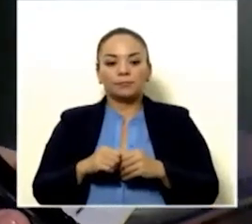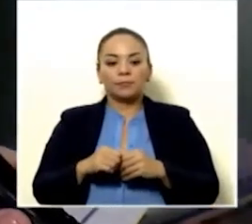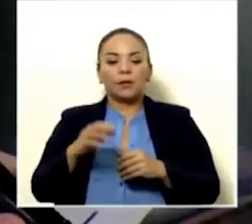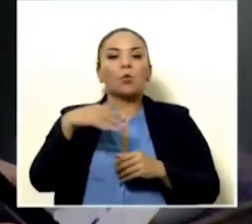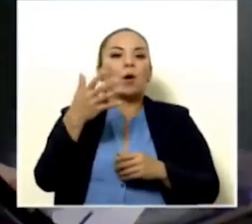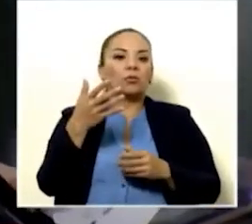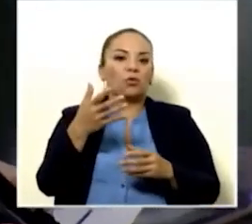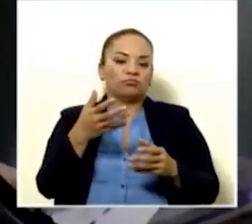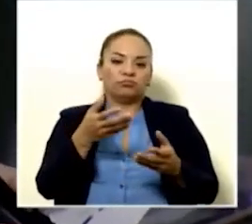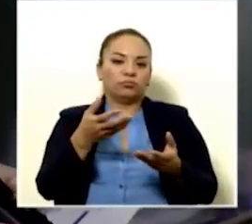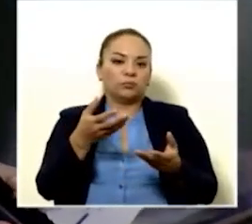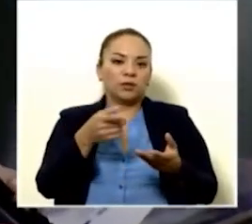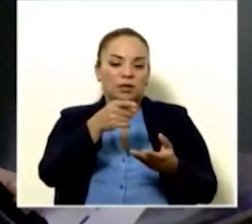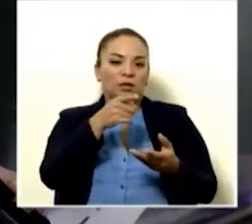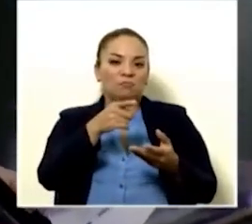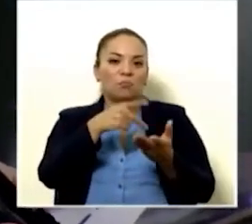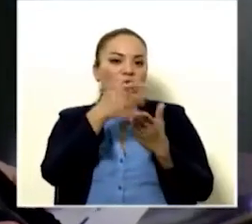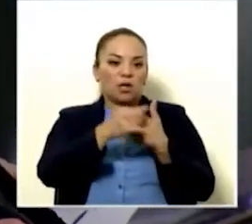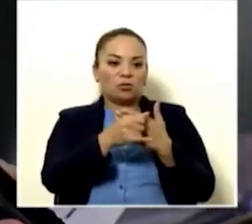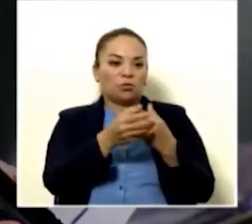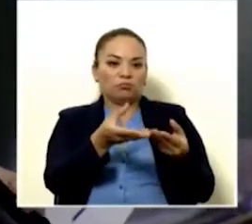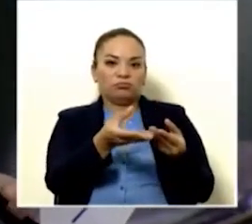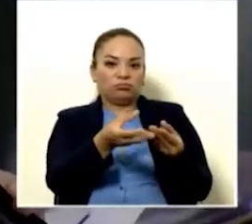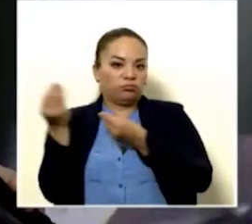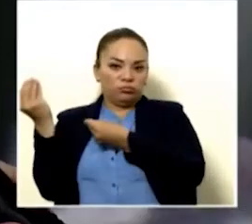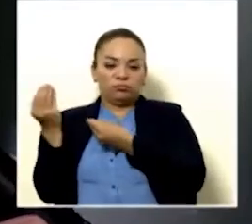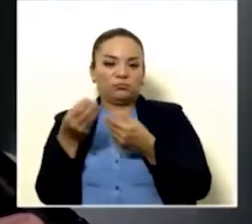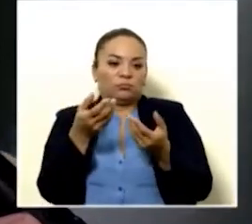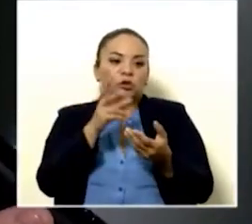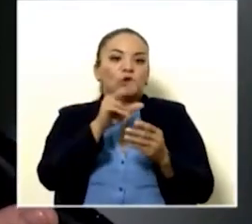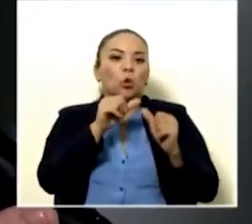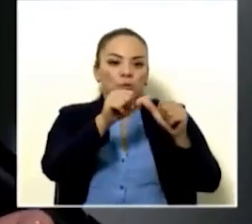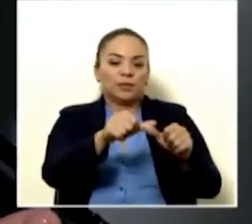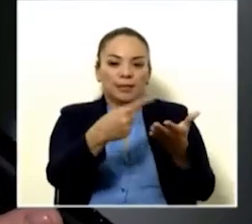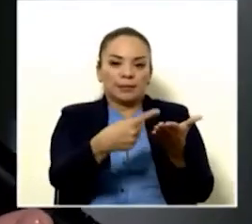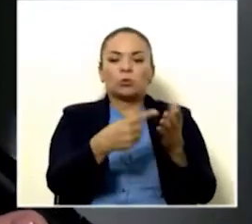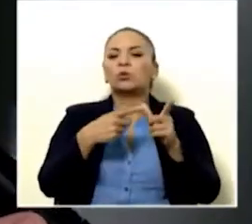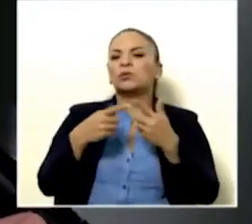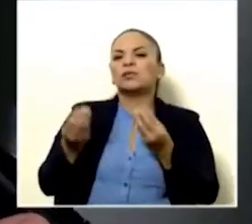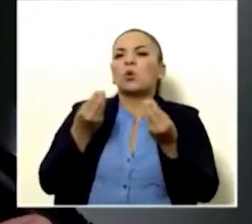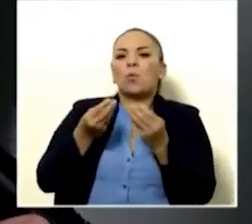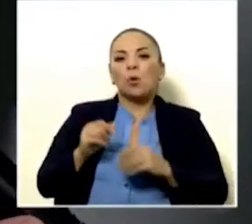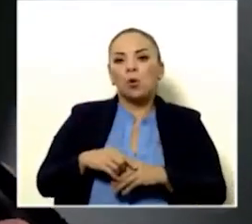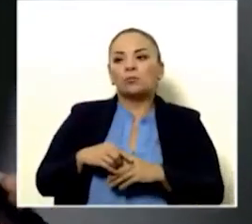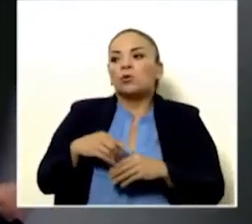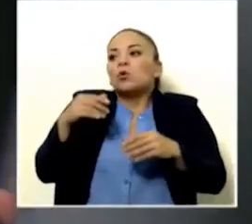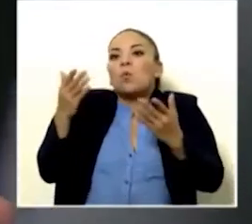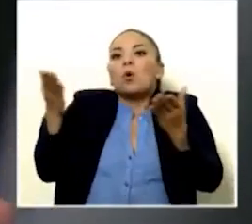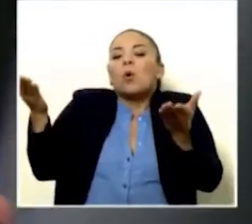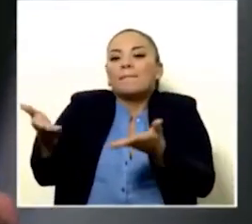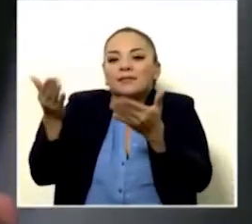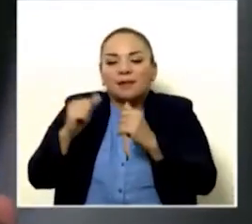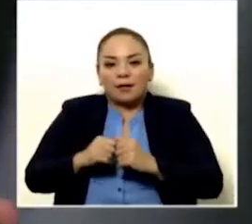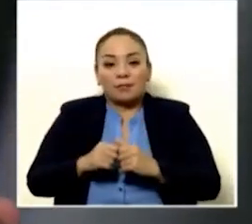Banco de Costa Rica, se desconvocó. ¿Cómo hacer para convencer en este caso a ellos, que ellos dicen que aparte es hijo del Partido Liberación